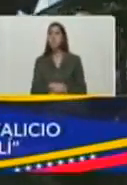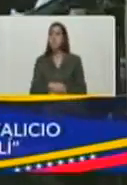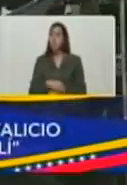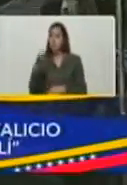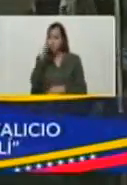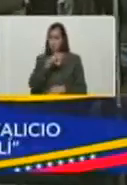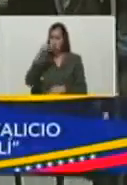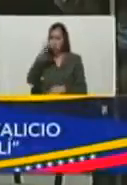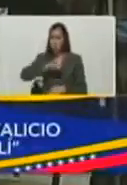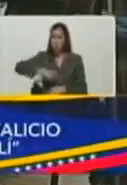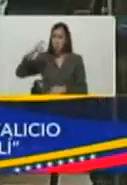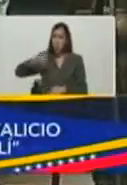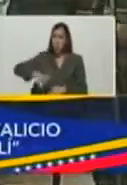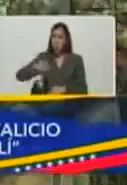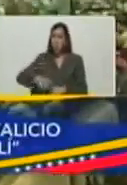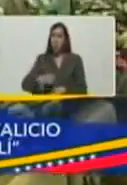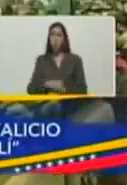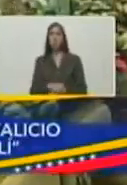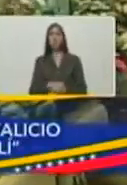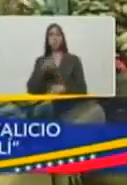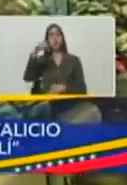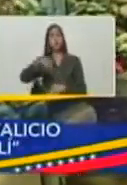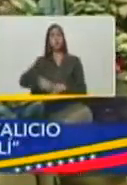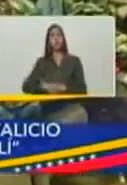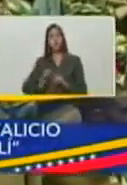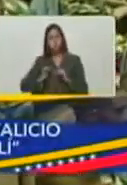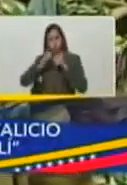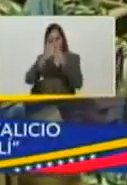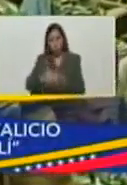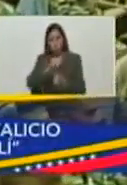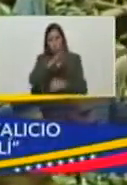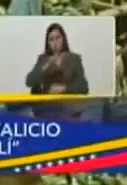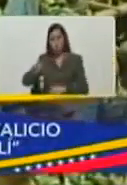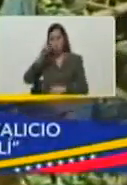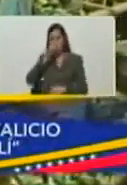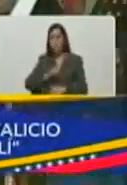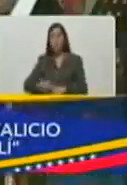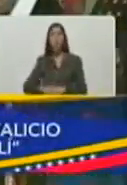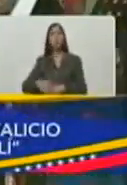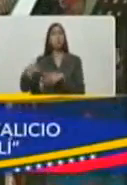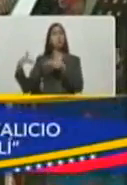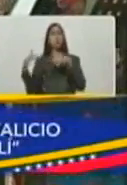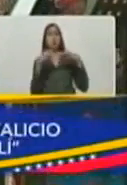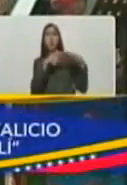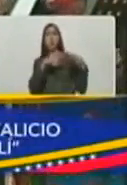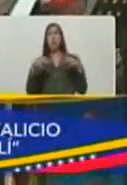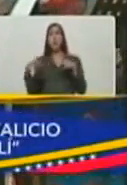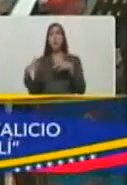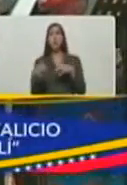necesario que arriba también este año a los 50 años de batalla.